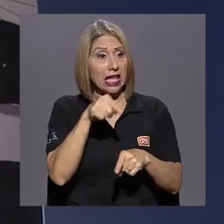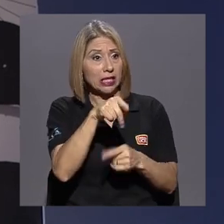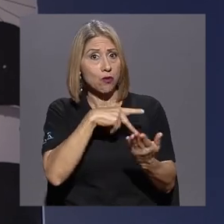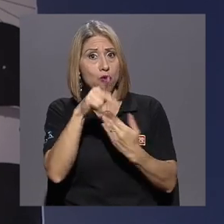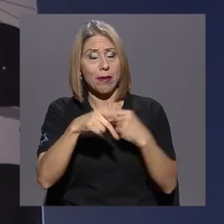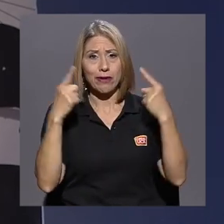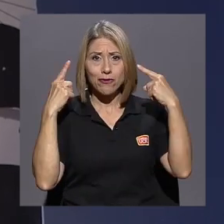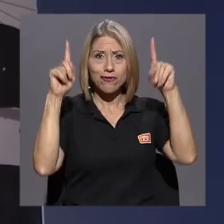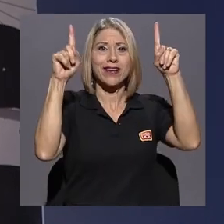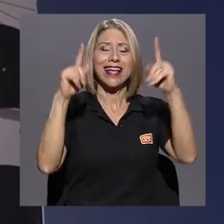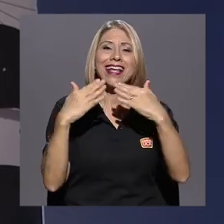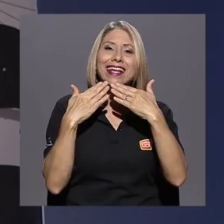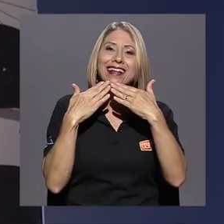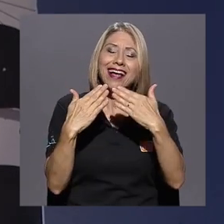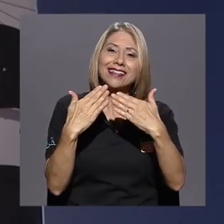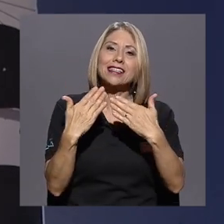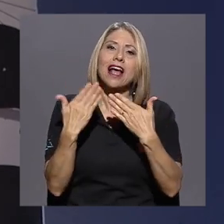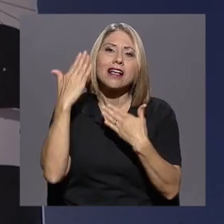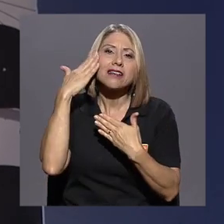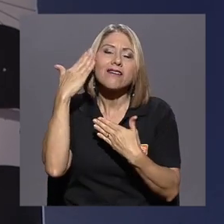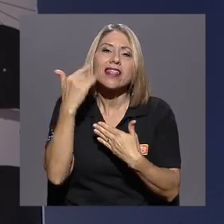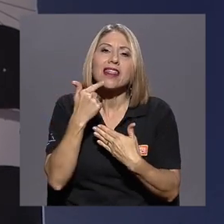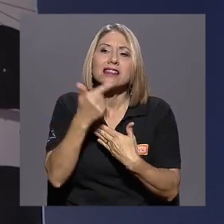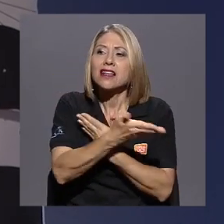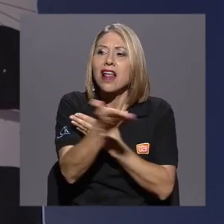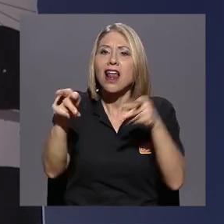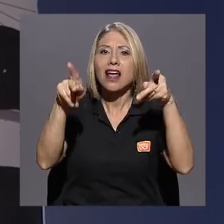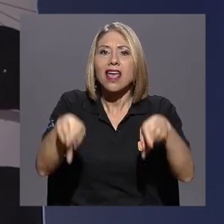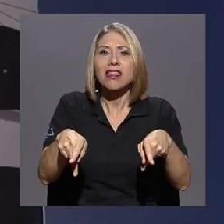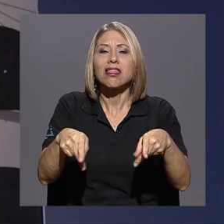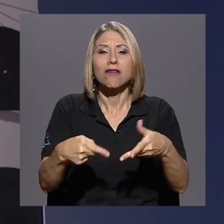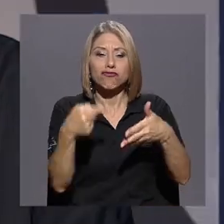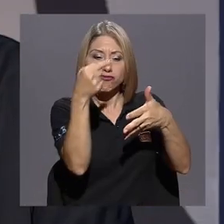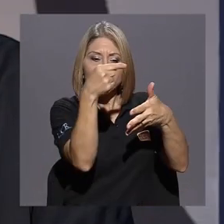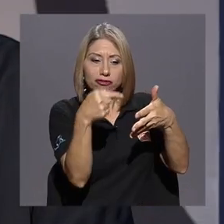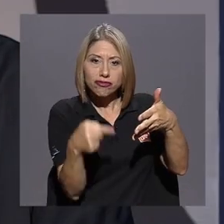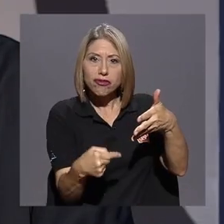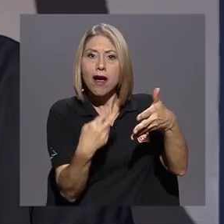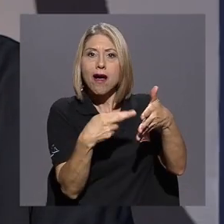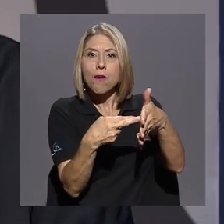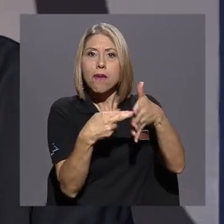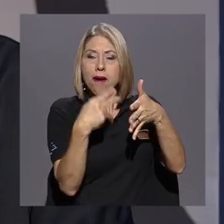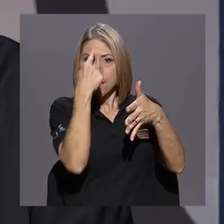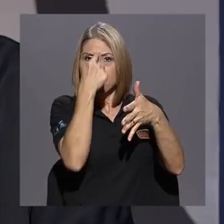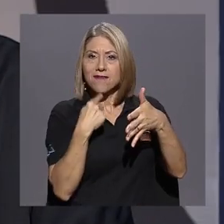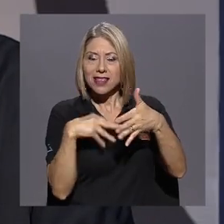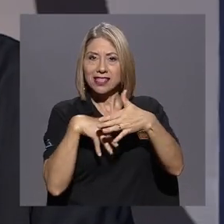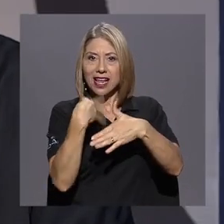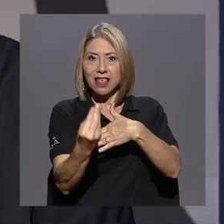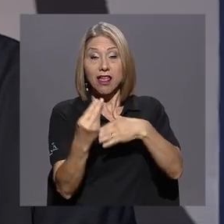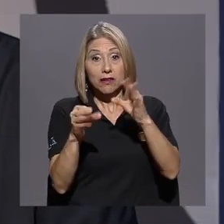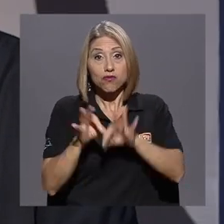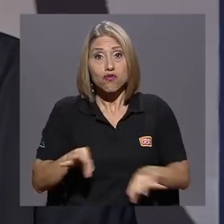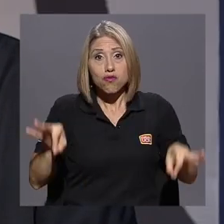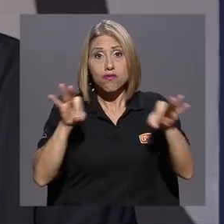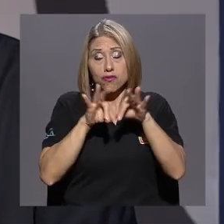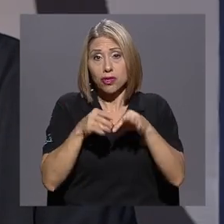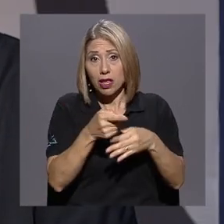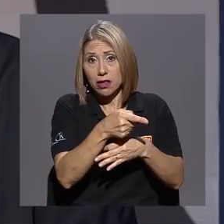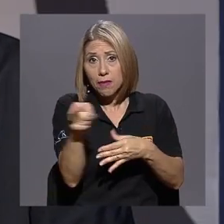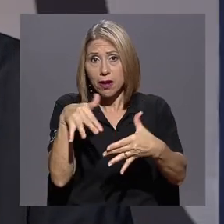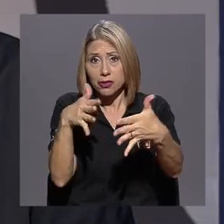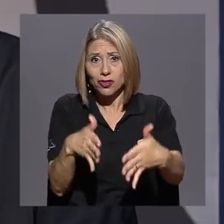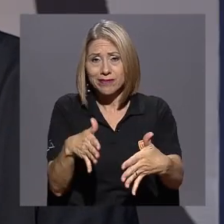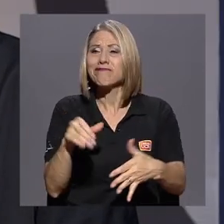programa gracias a saber decirle a la gente este es su perfil de salida y es algo elemental para quien estudia. Claro, esto